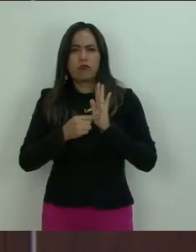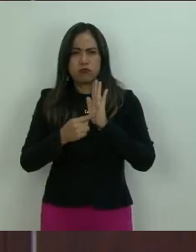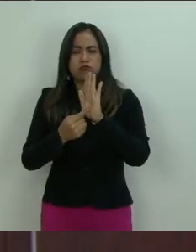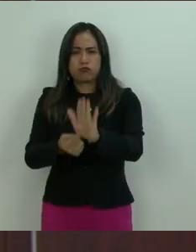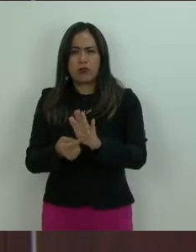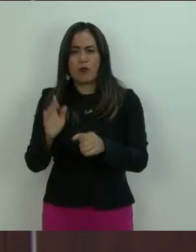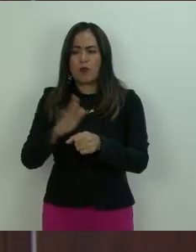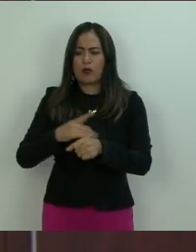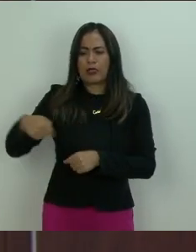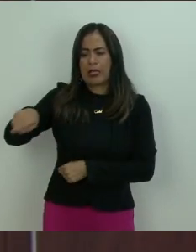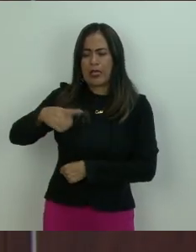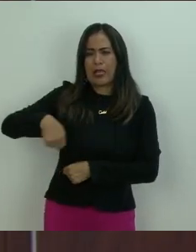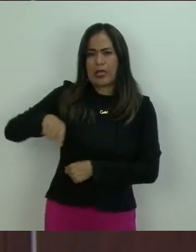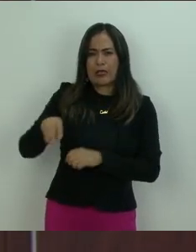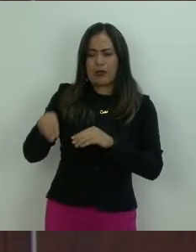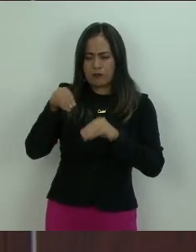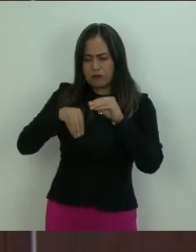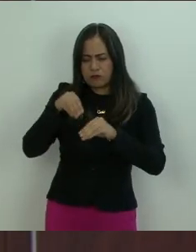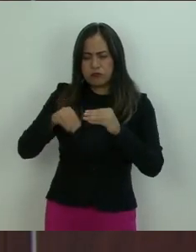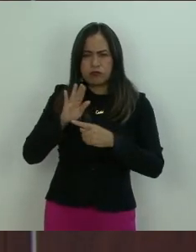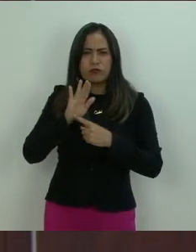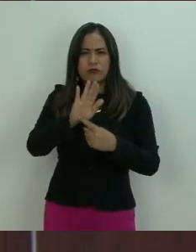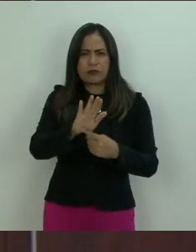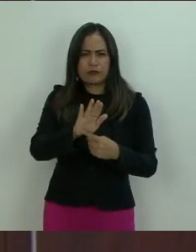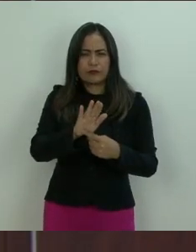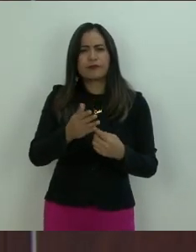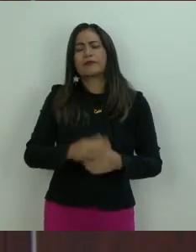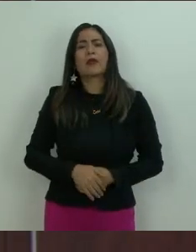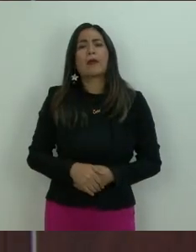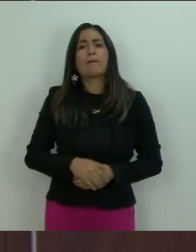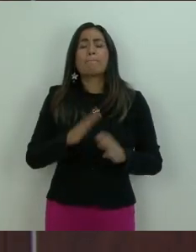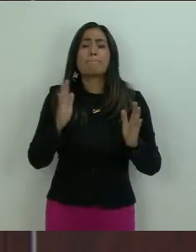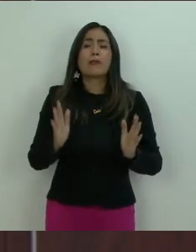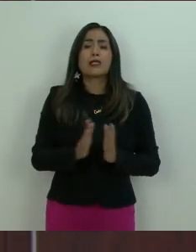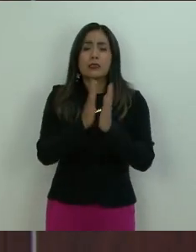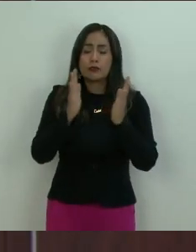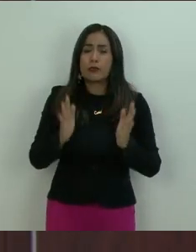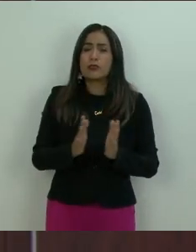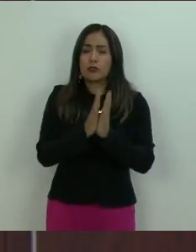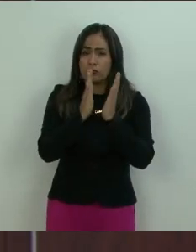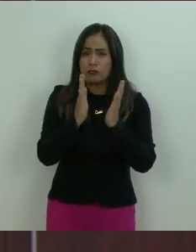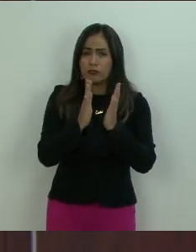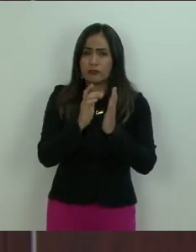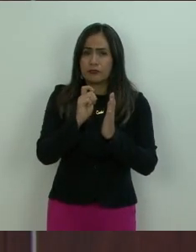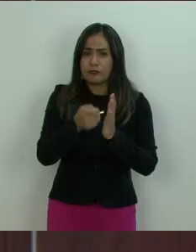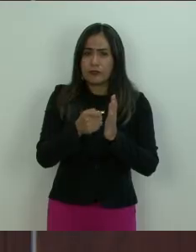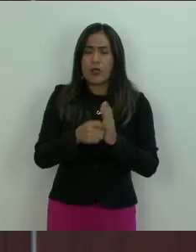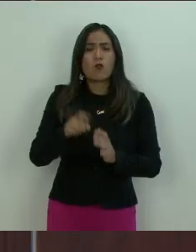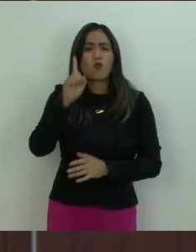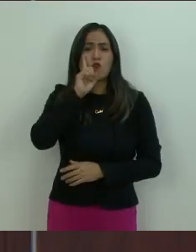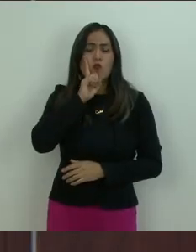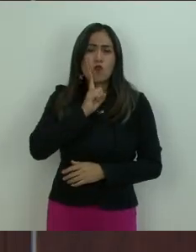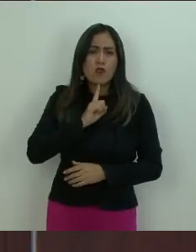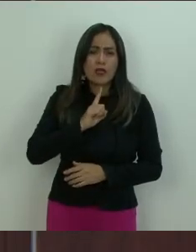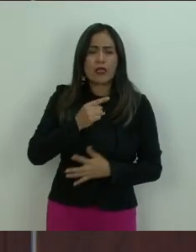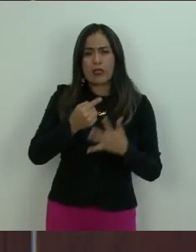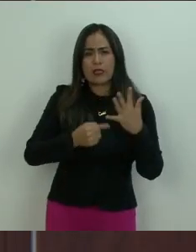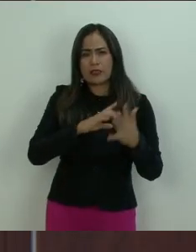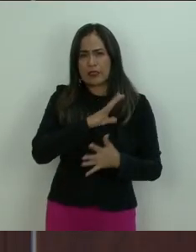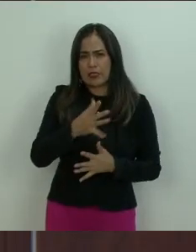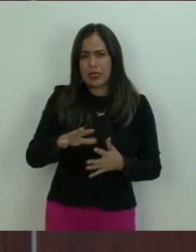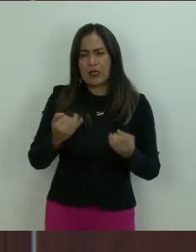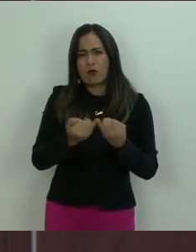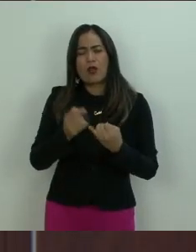ellas mismas lo colocan allí. Que quede claro que la participación es tanto de mujeres en general como de